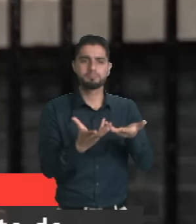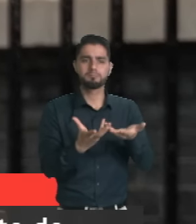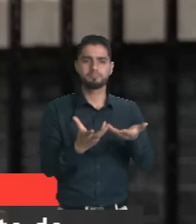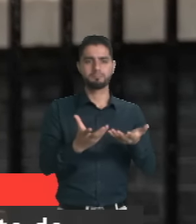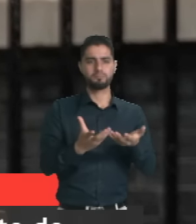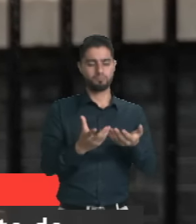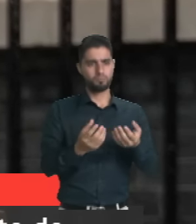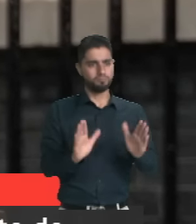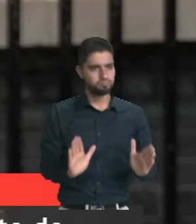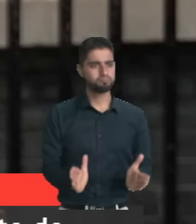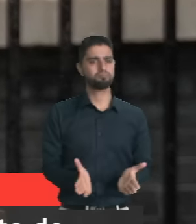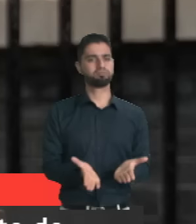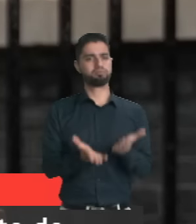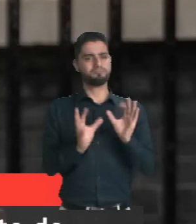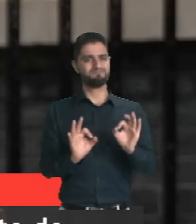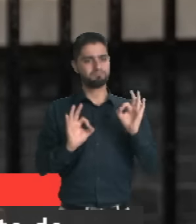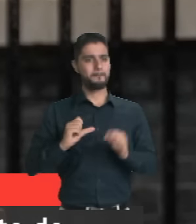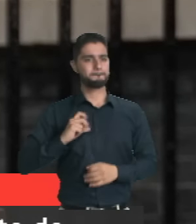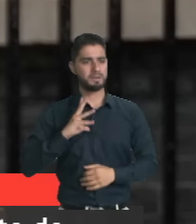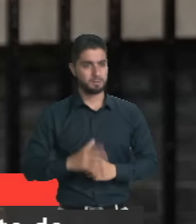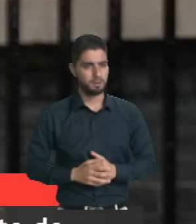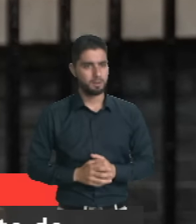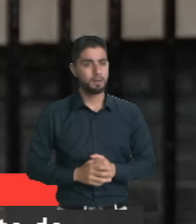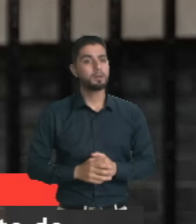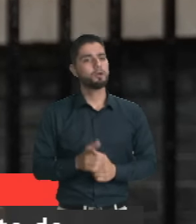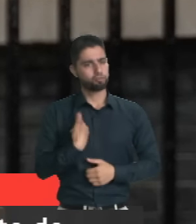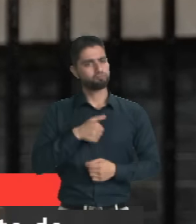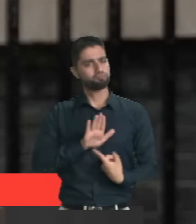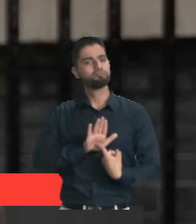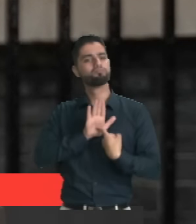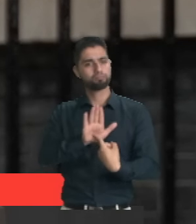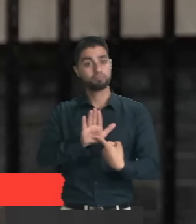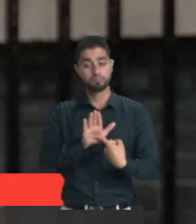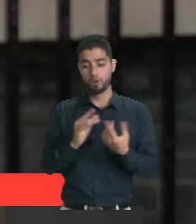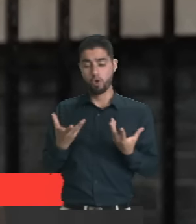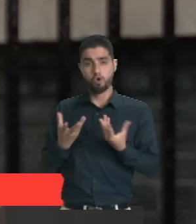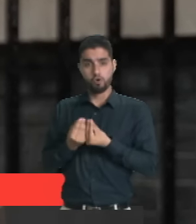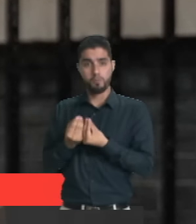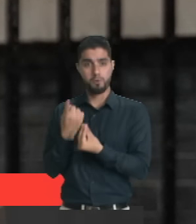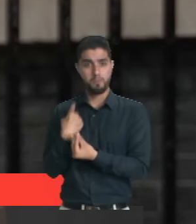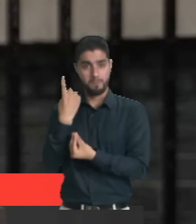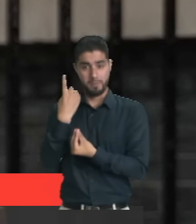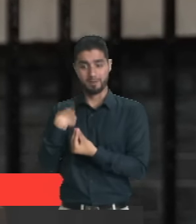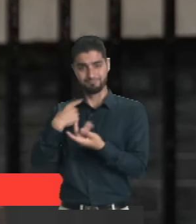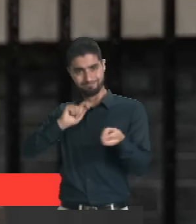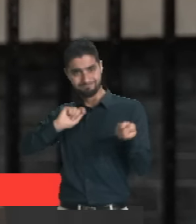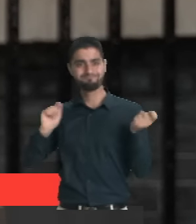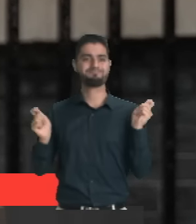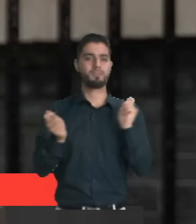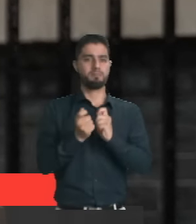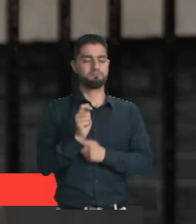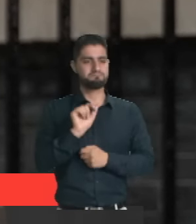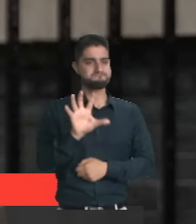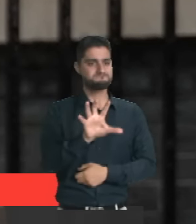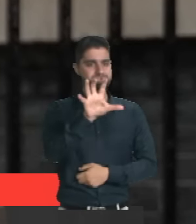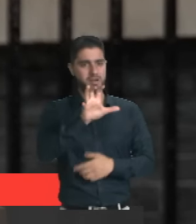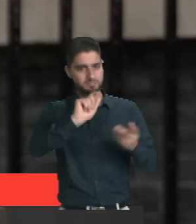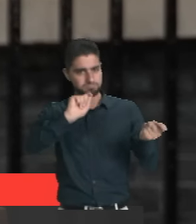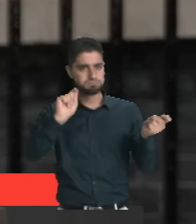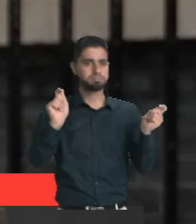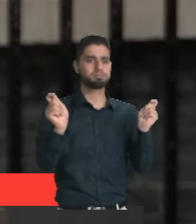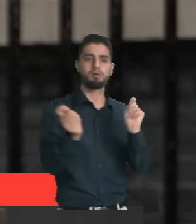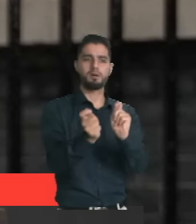show that. We've changed the Labour Party, returned it to service, and that is how we will